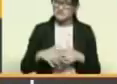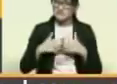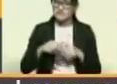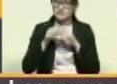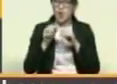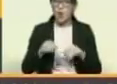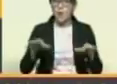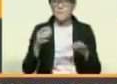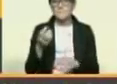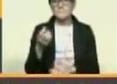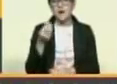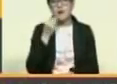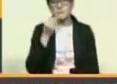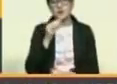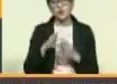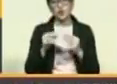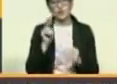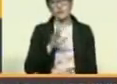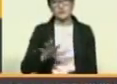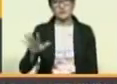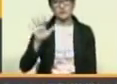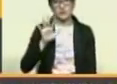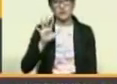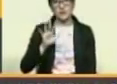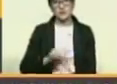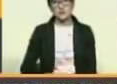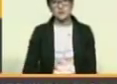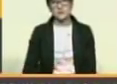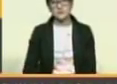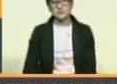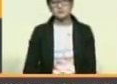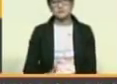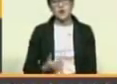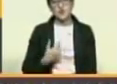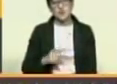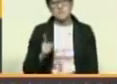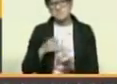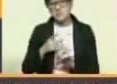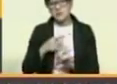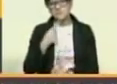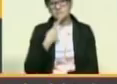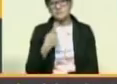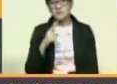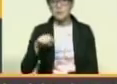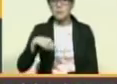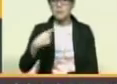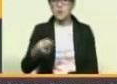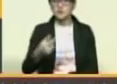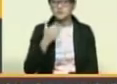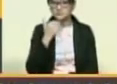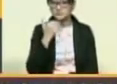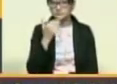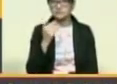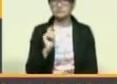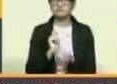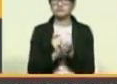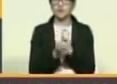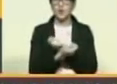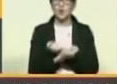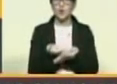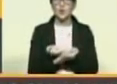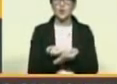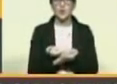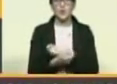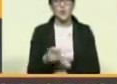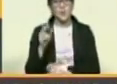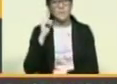productora de alimentos para el país. Pero la oferta fundamental que yo le hago, en los próximos meses voy a convertir al inmenso